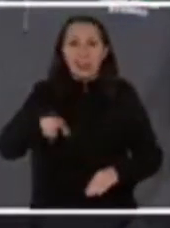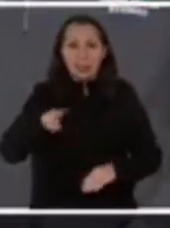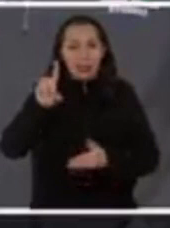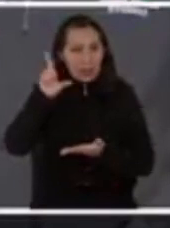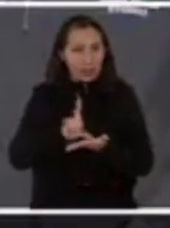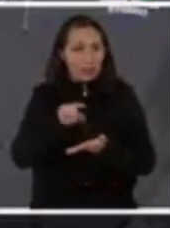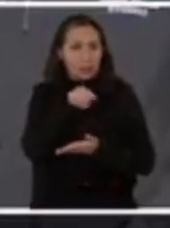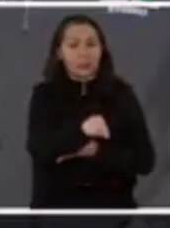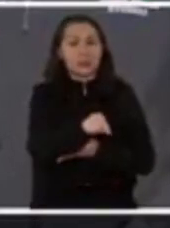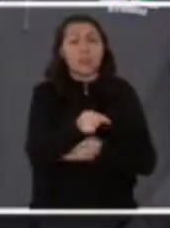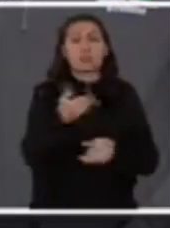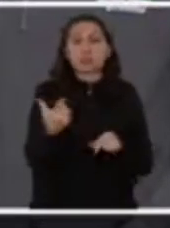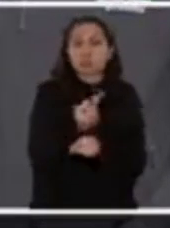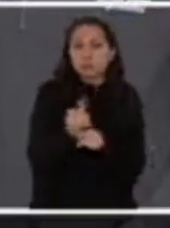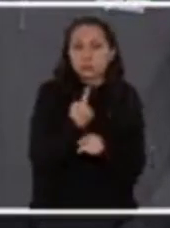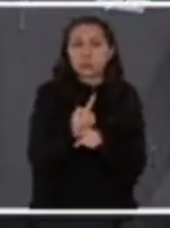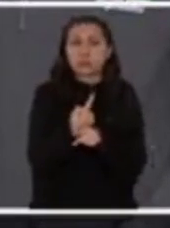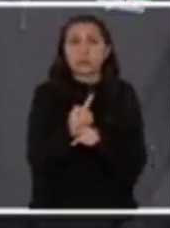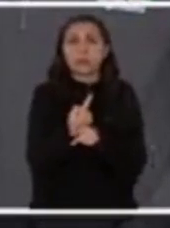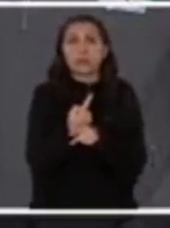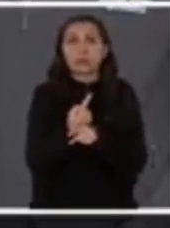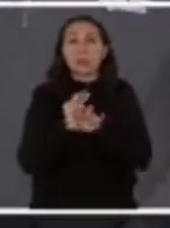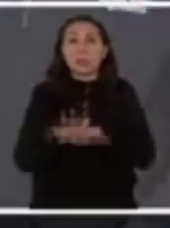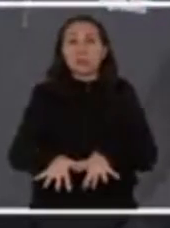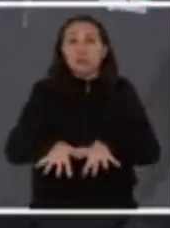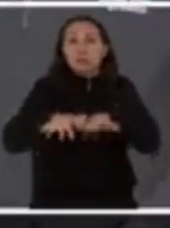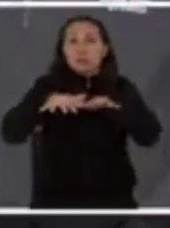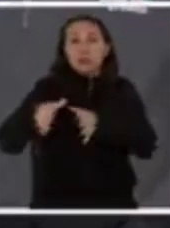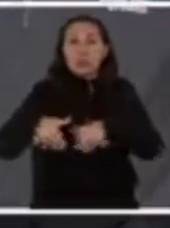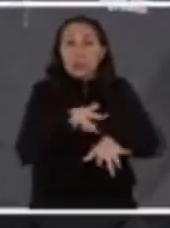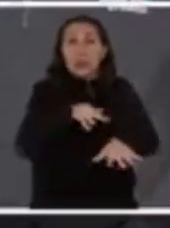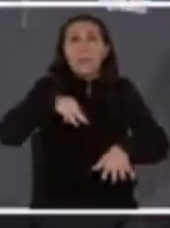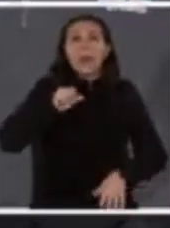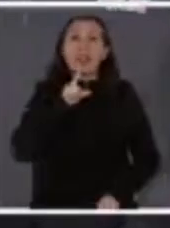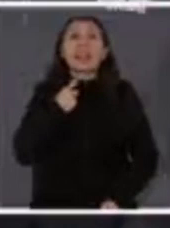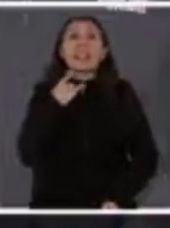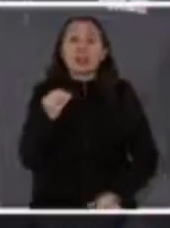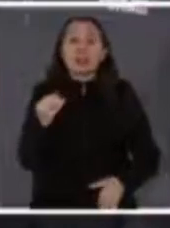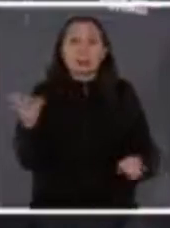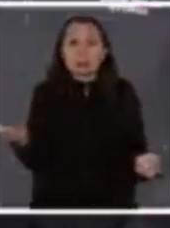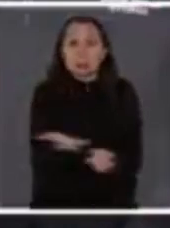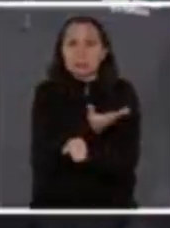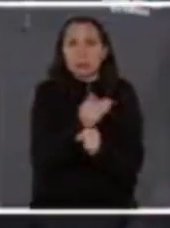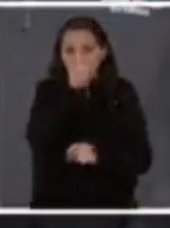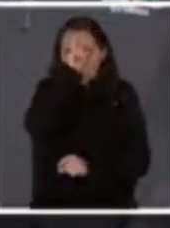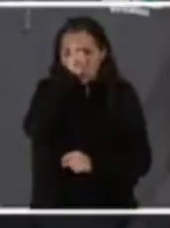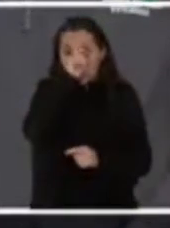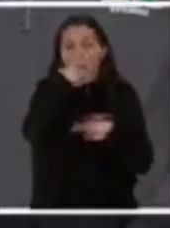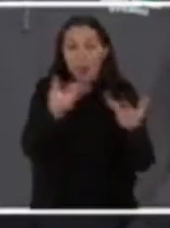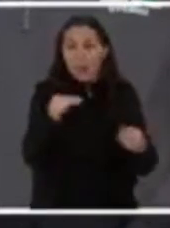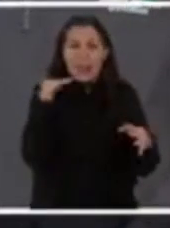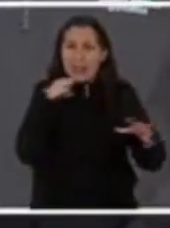Licantén, en donde la subida del Mataquito se llevó el hospital y vamos a levantar un hospital de